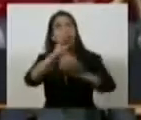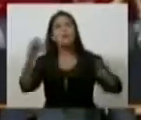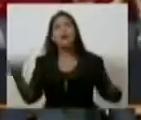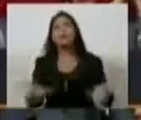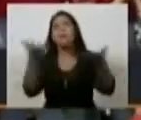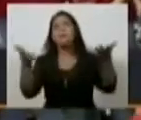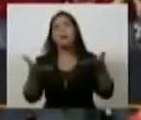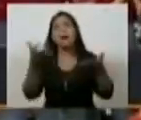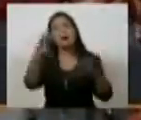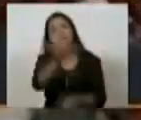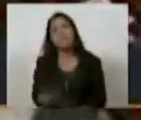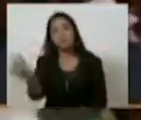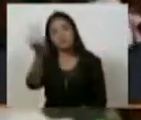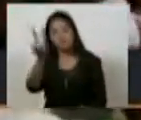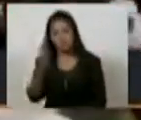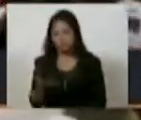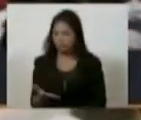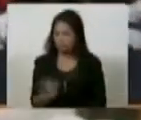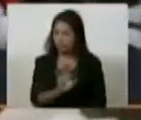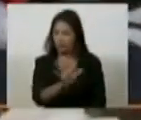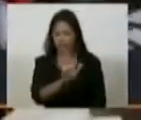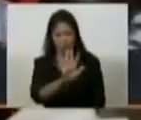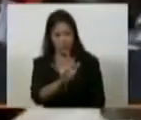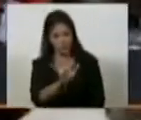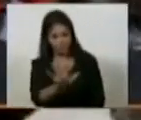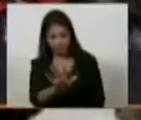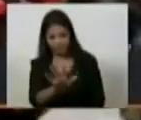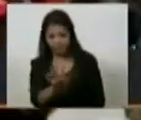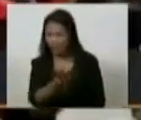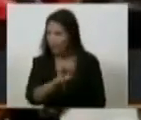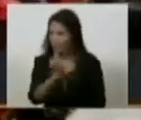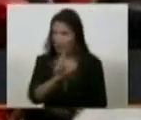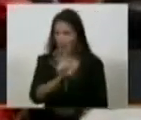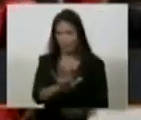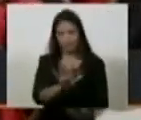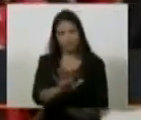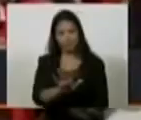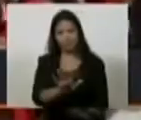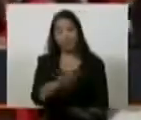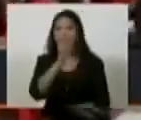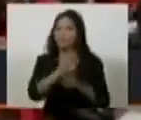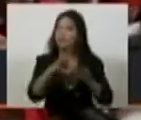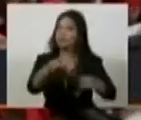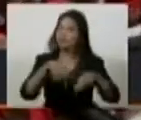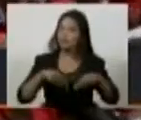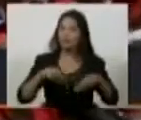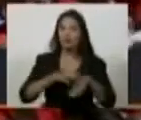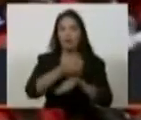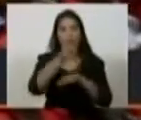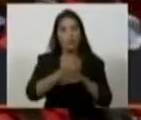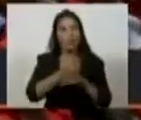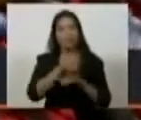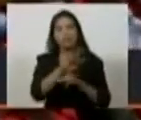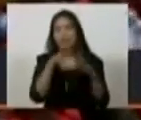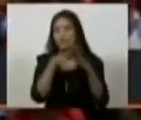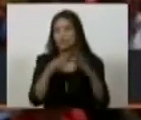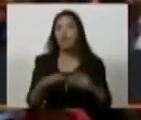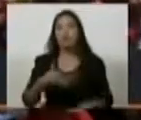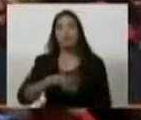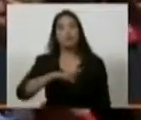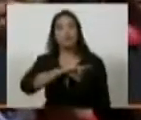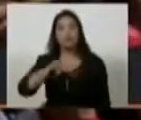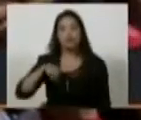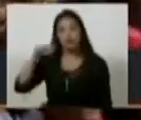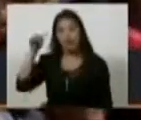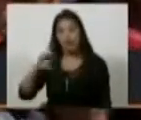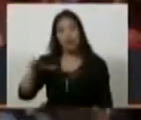ahí. No, compadre, no, no, no. No. Asuma la responsabilidad de sus actos. Nosotros de este